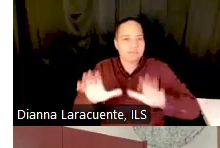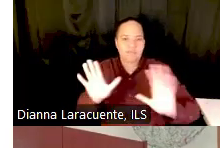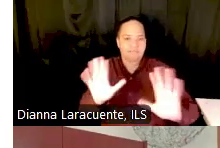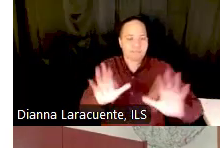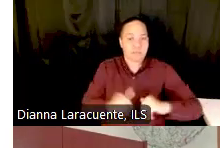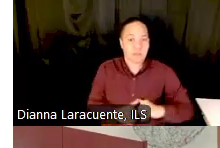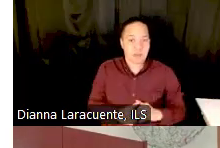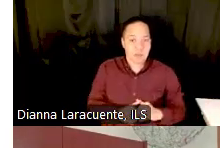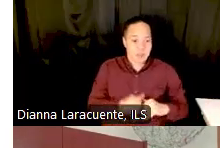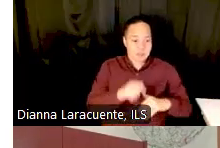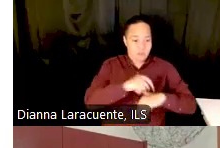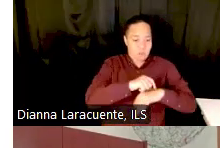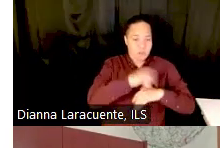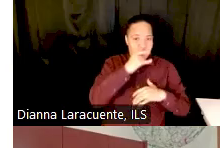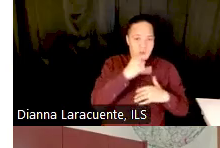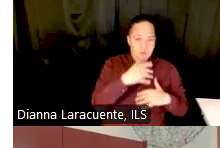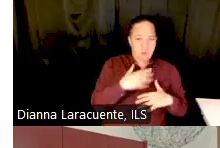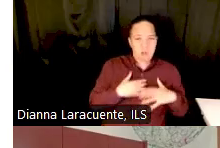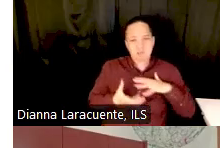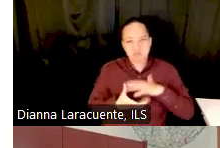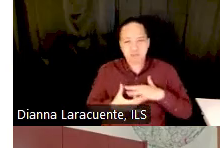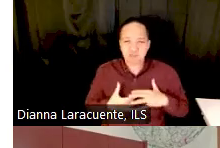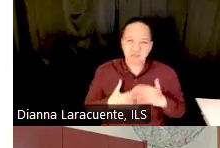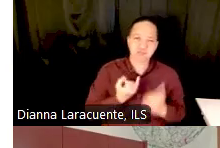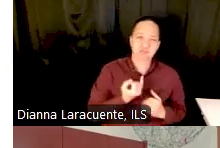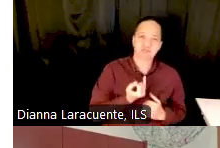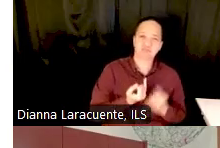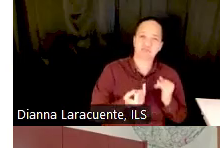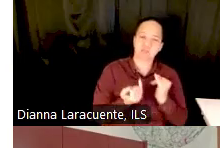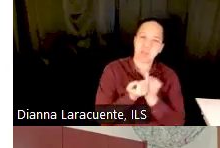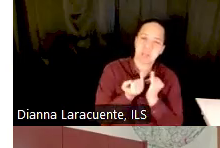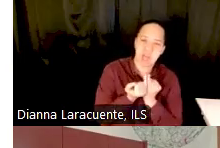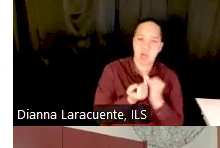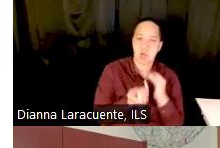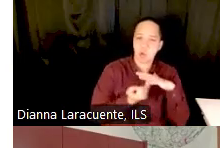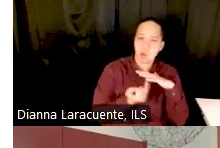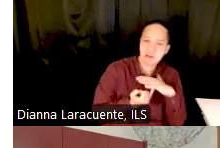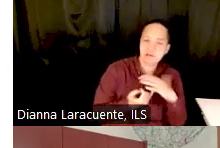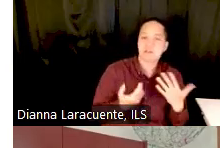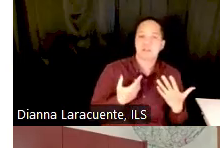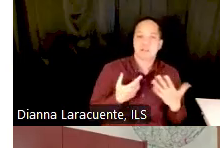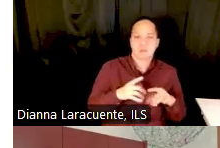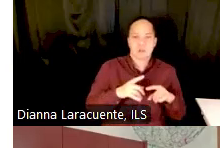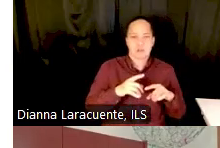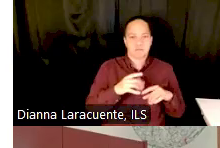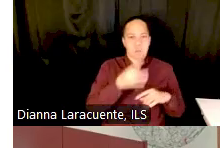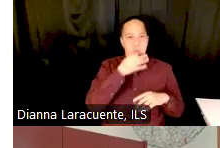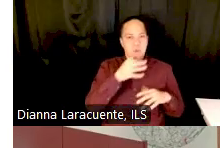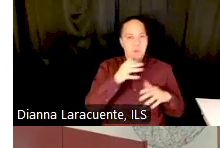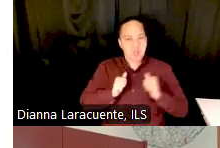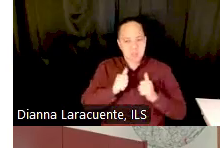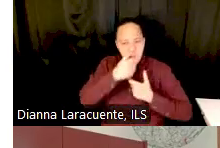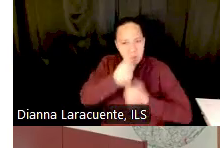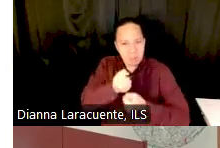puede encontrarse irritable, aislado, pero de momento empieza una actividad que es de su